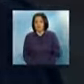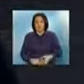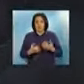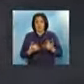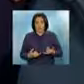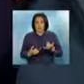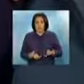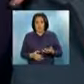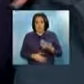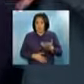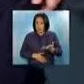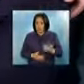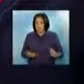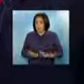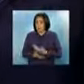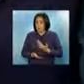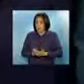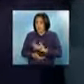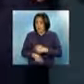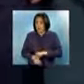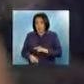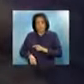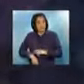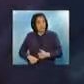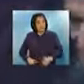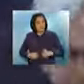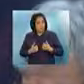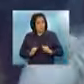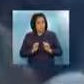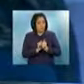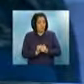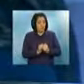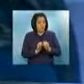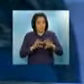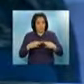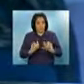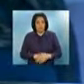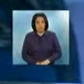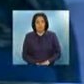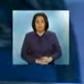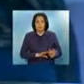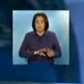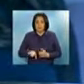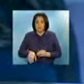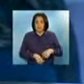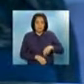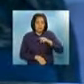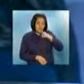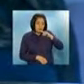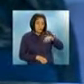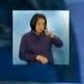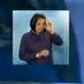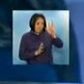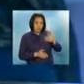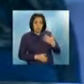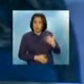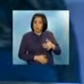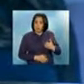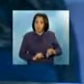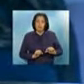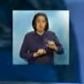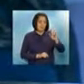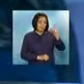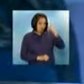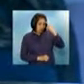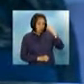Ahora emprenderá una nueva etapa en compañía de su familia. Una peruana brilla en la escena política en